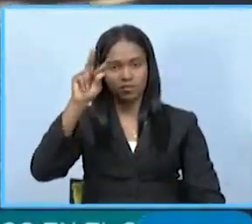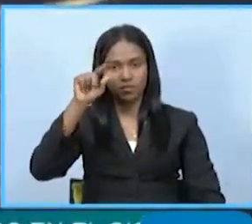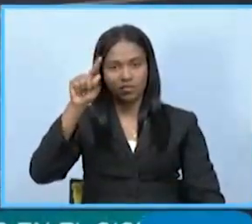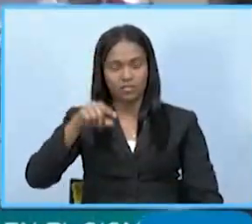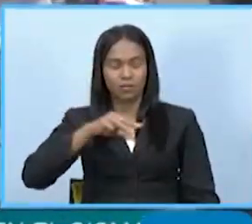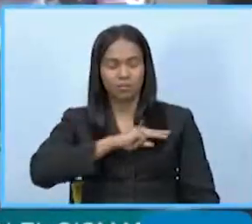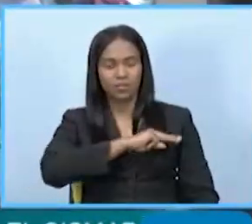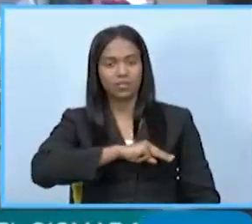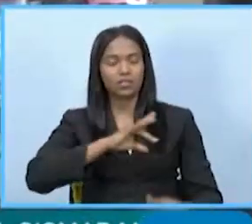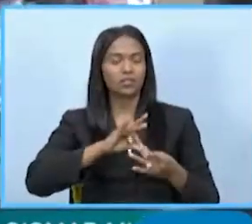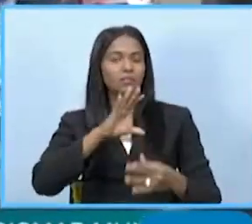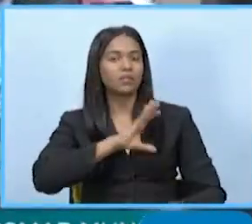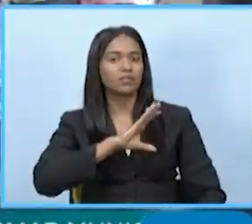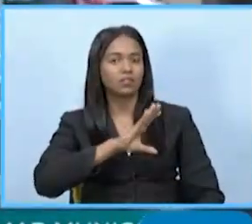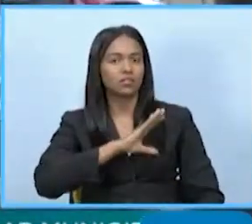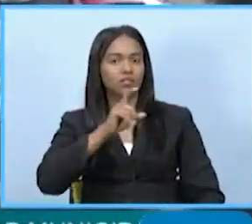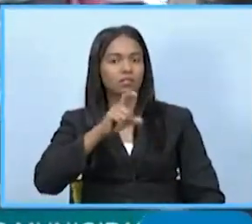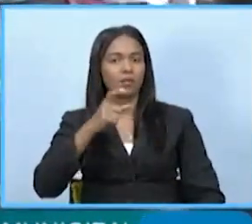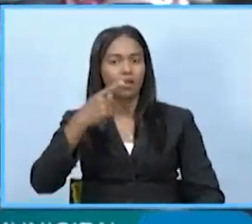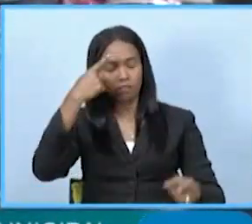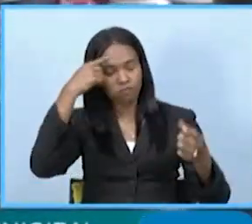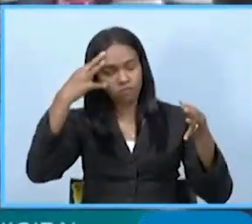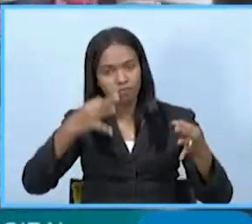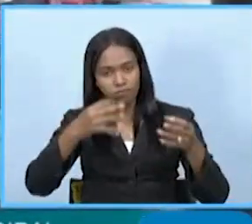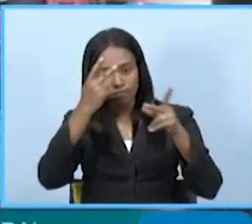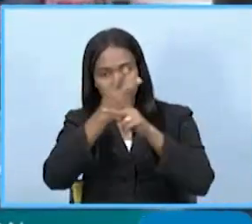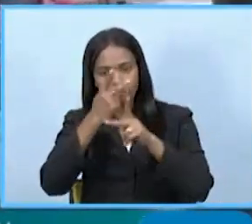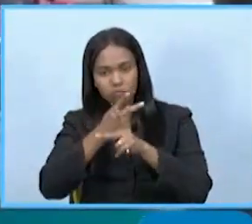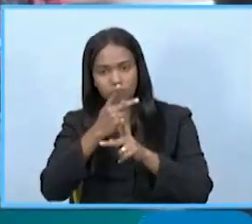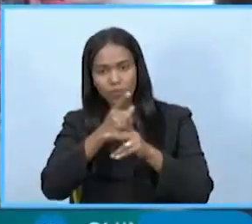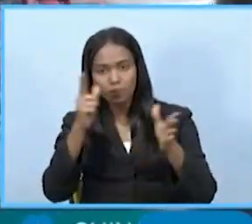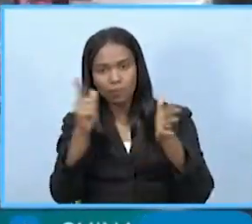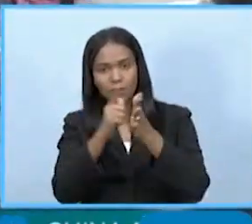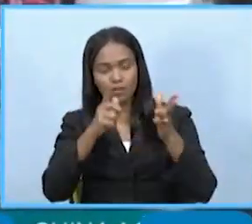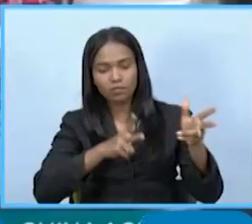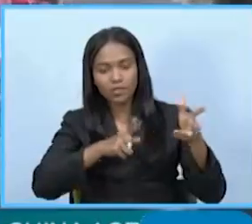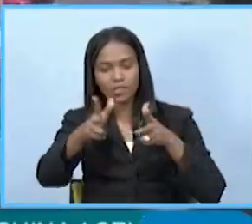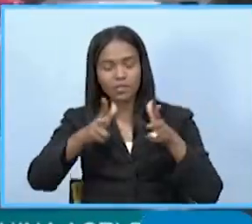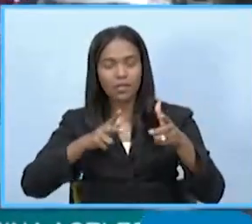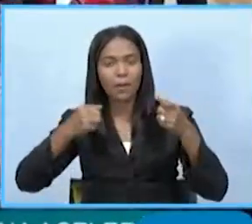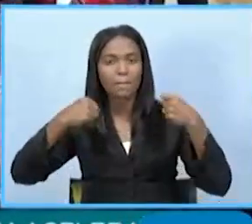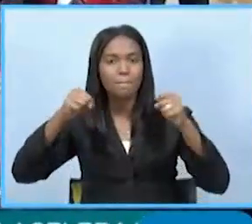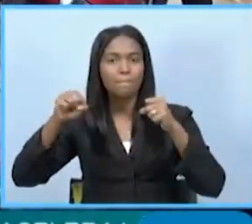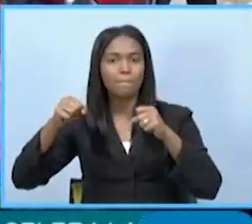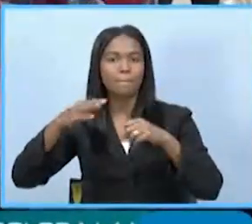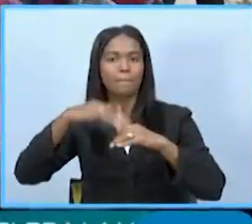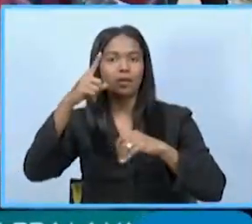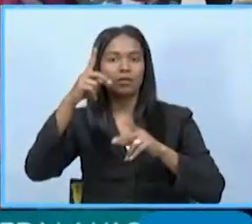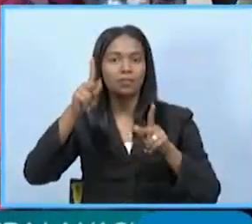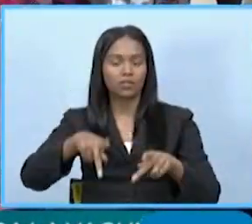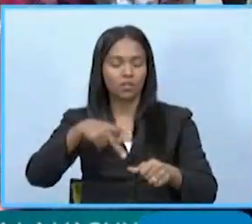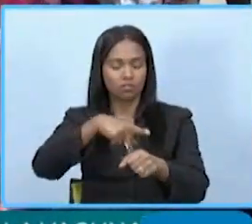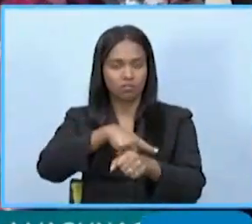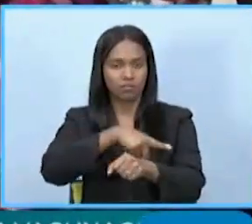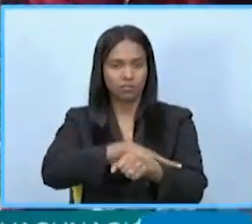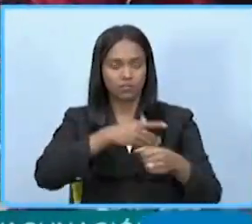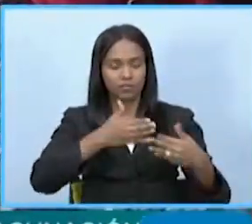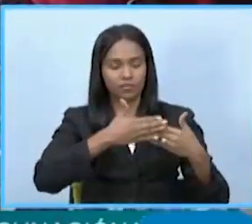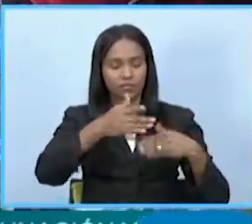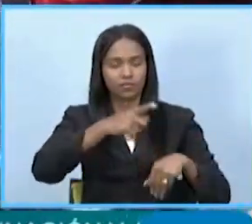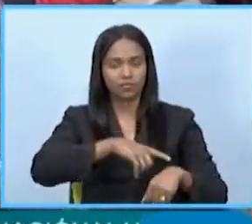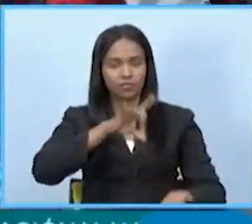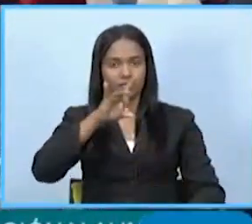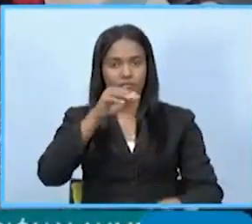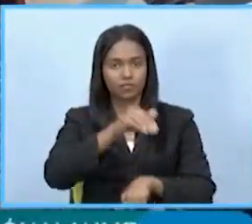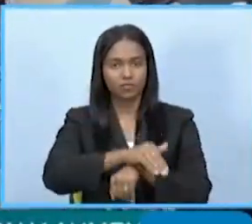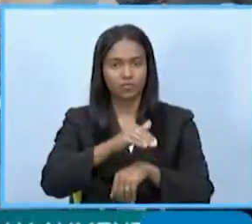ministro de Interior y Policía, tomar como medida la prohibición del tránsito de motocicletas con más de una persona a partir de las 8